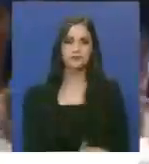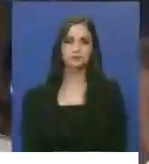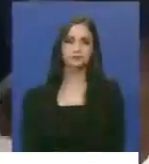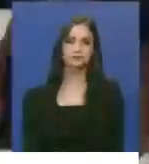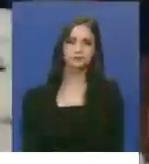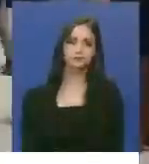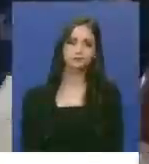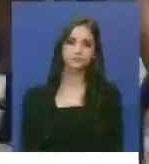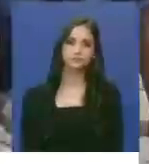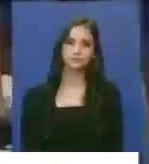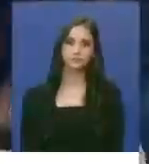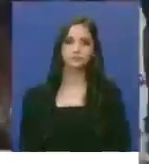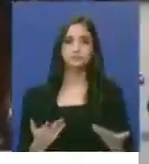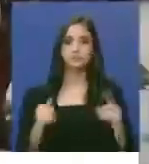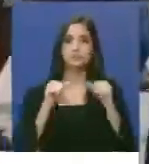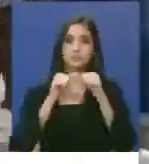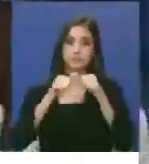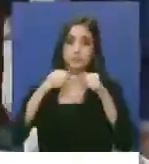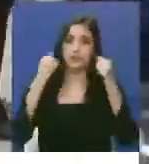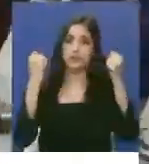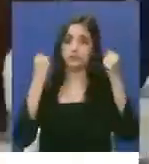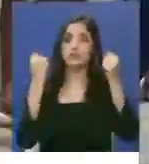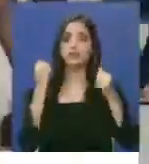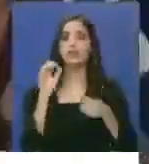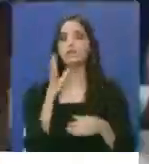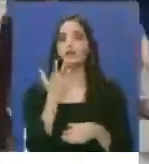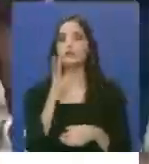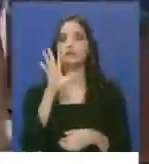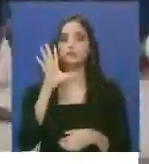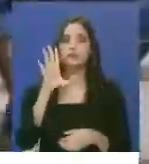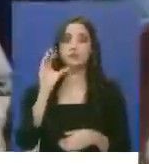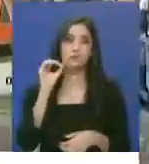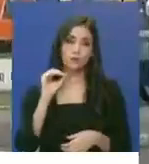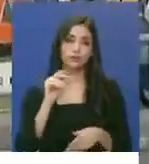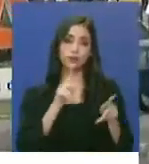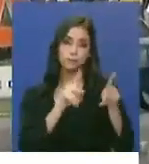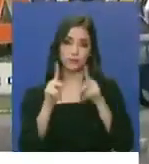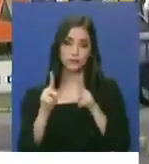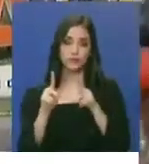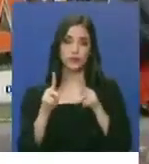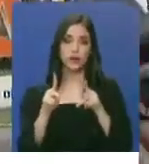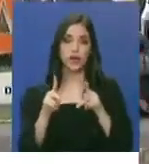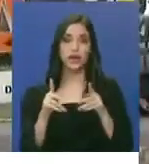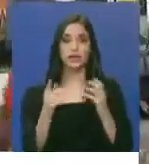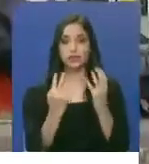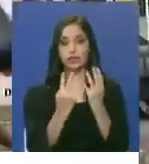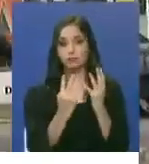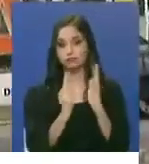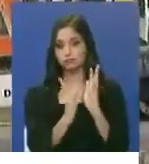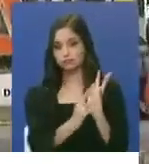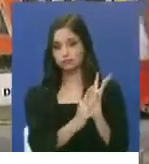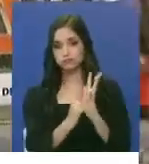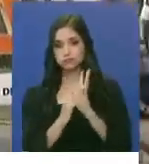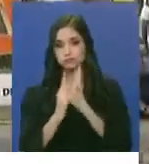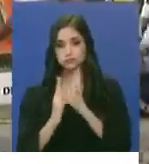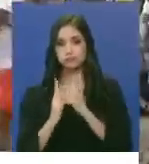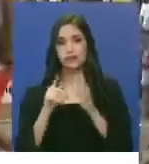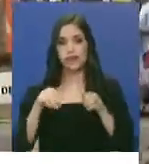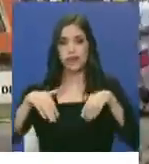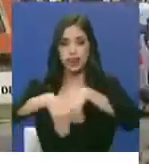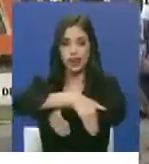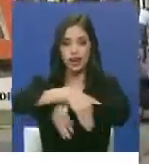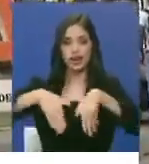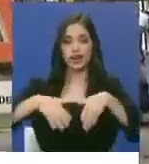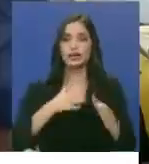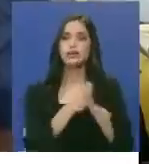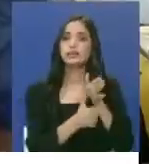ha llevado a cabo protestas. Más o menos unas 50 personas quienes se mantienen en las calles de Colón protestando y van hacia la gobernación, forman